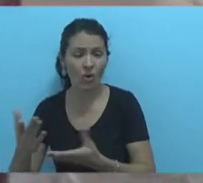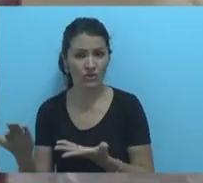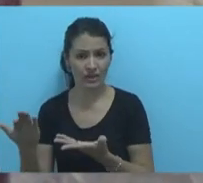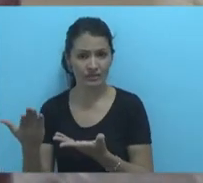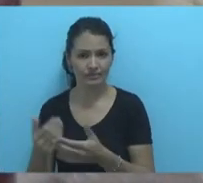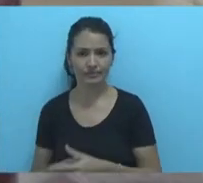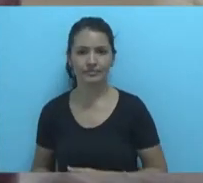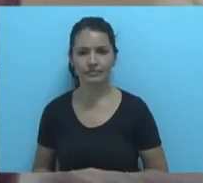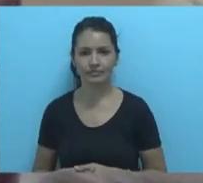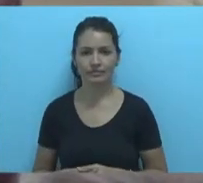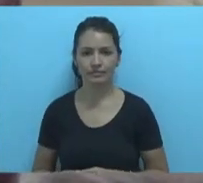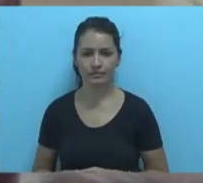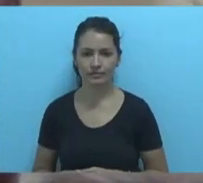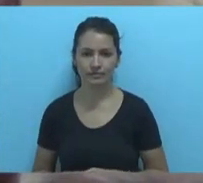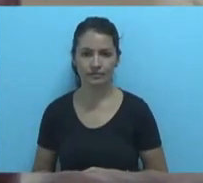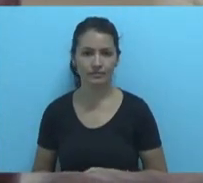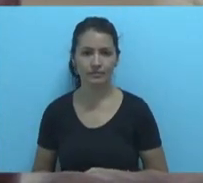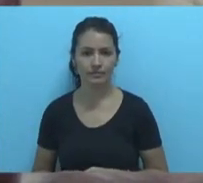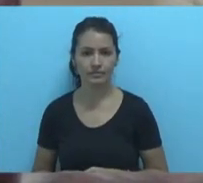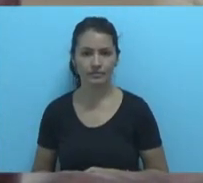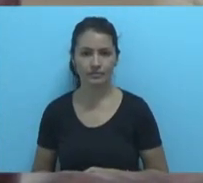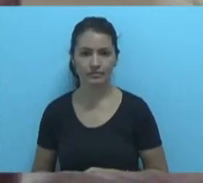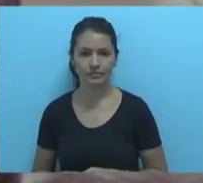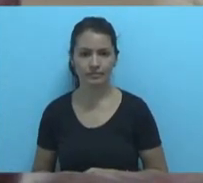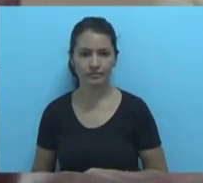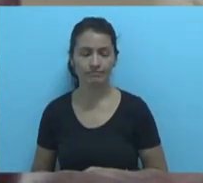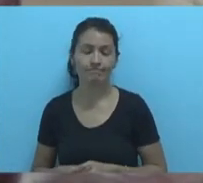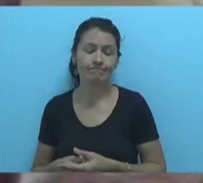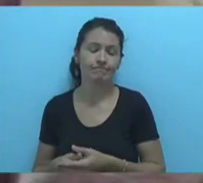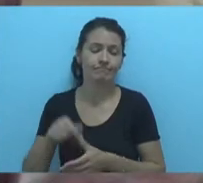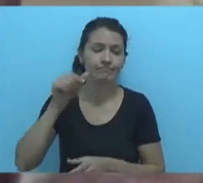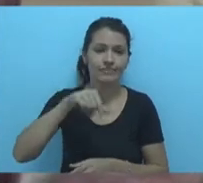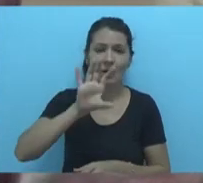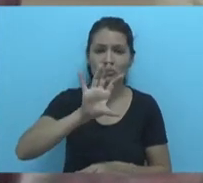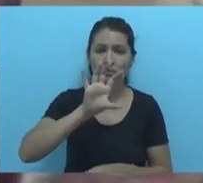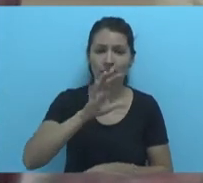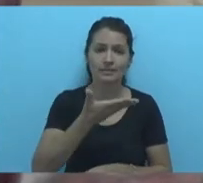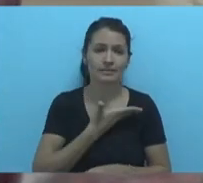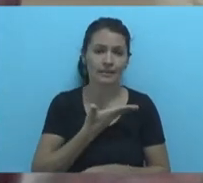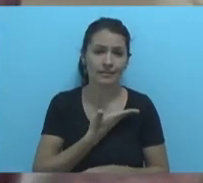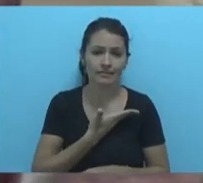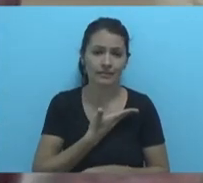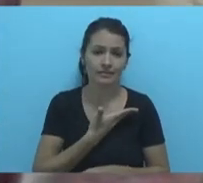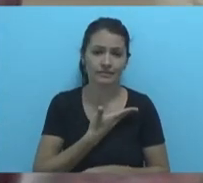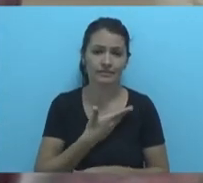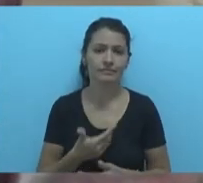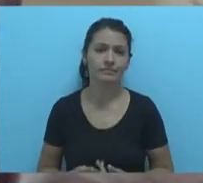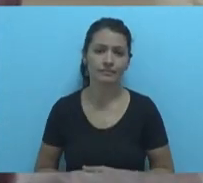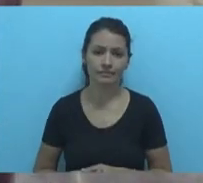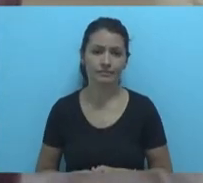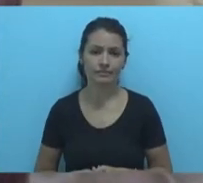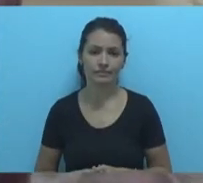Santa Fe, que es una provincia que tiene una enorme historia en materia de federalismo, no